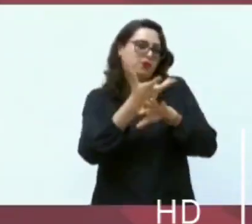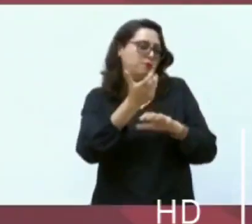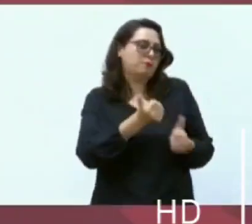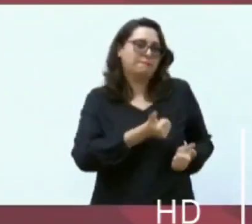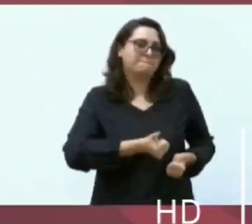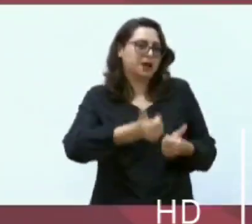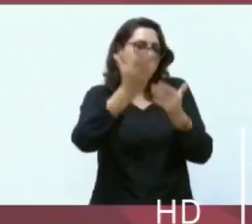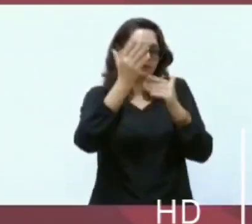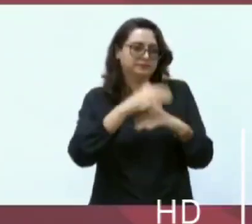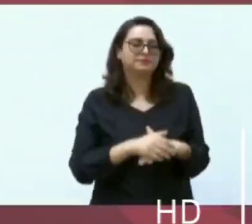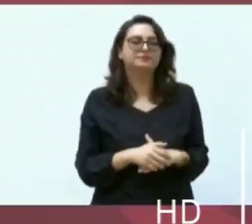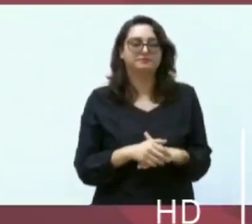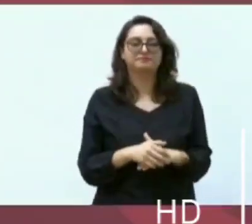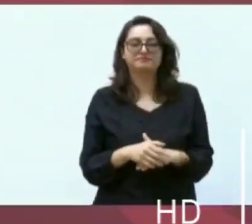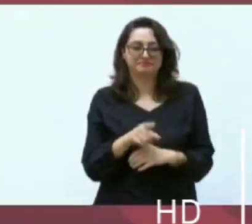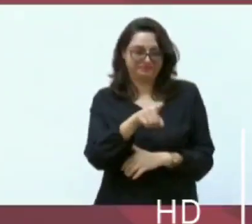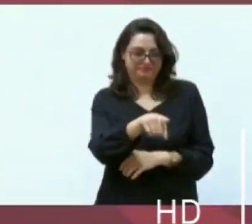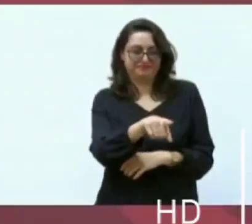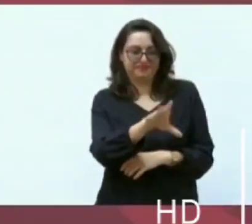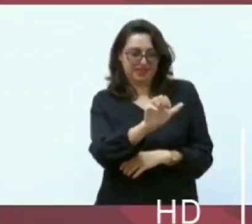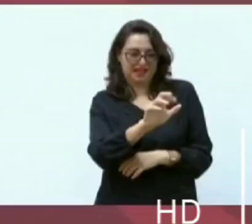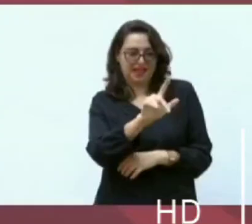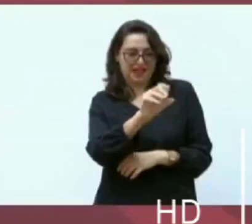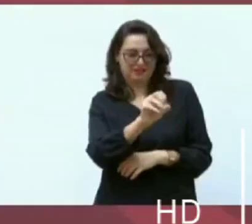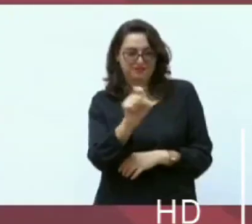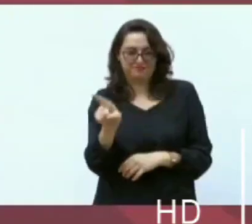Carlos se parece también al maestro